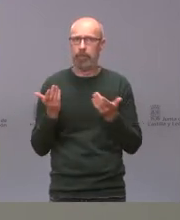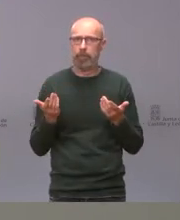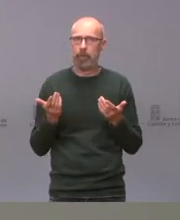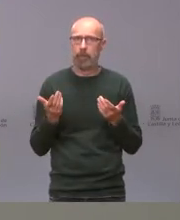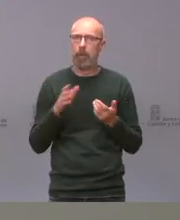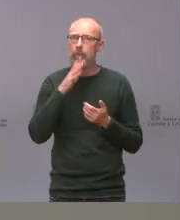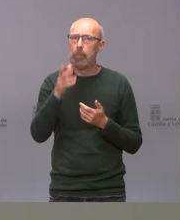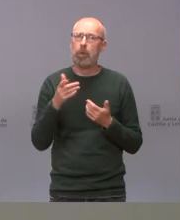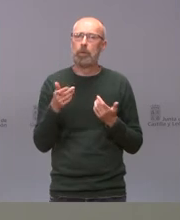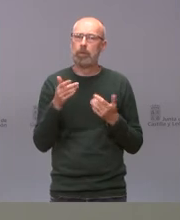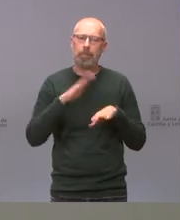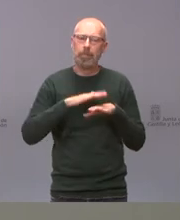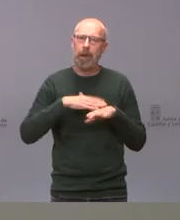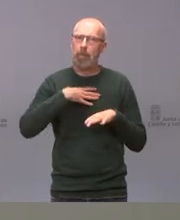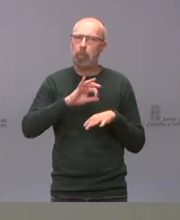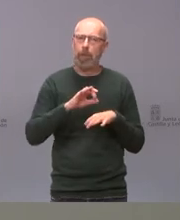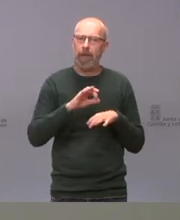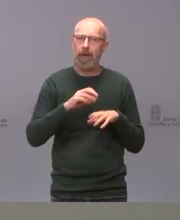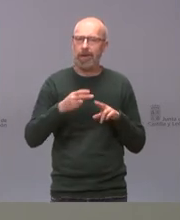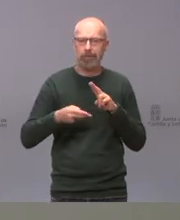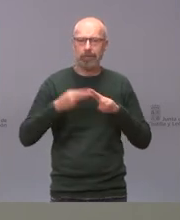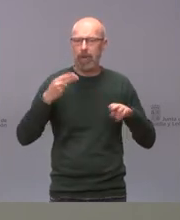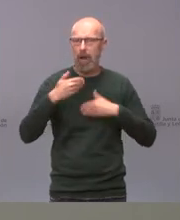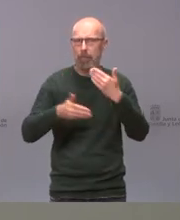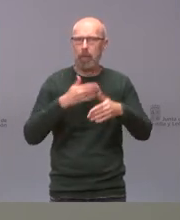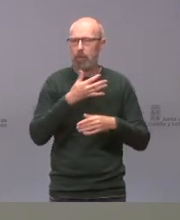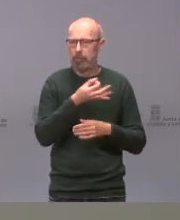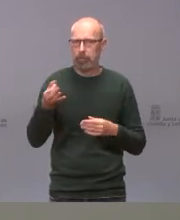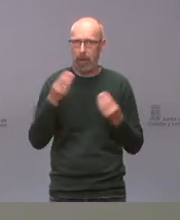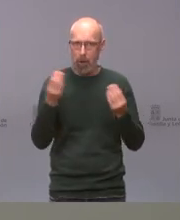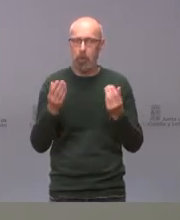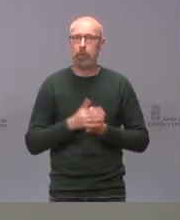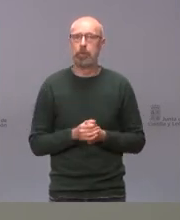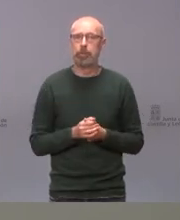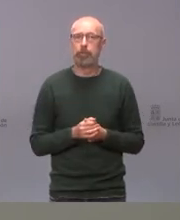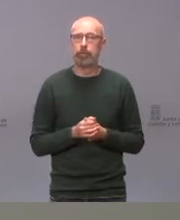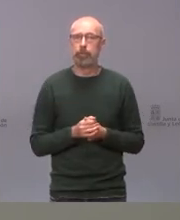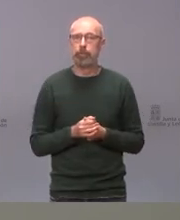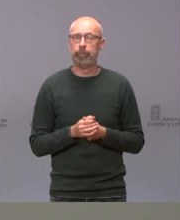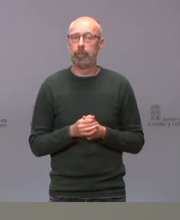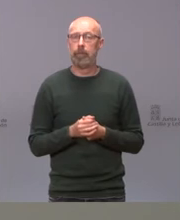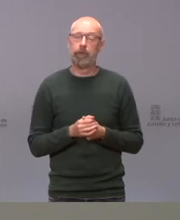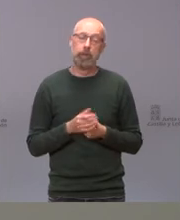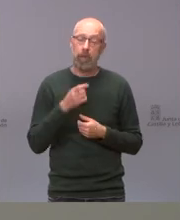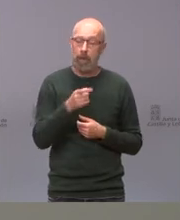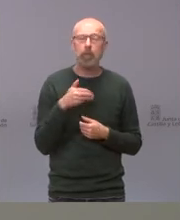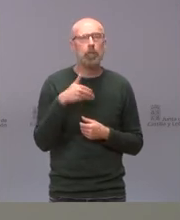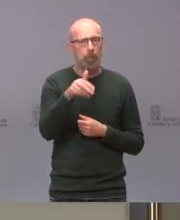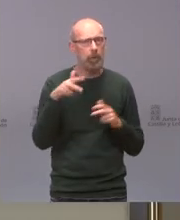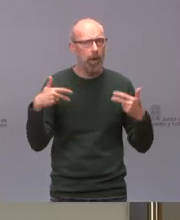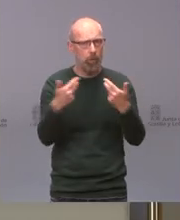manera para ser mucho más resolutivos y mucho más eficaces. Pero esto lo constataremos en nuestra próxima rueda de